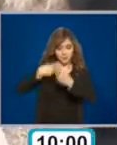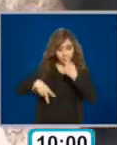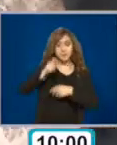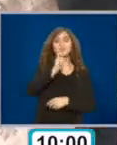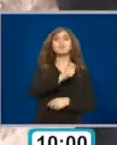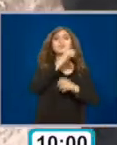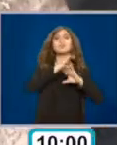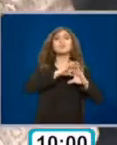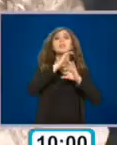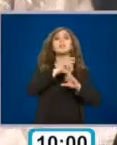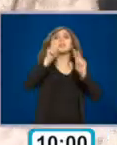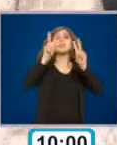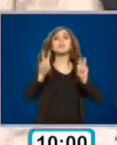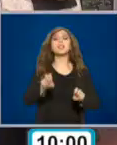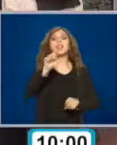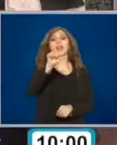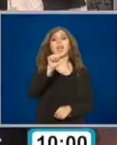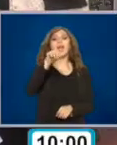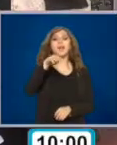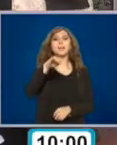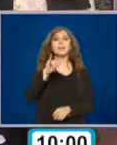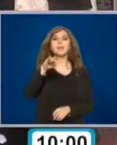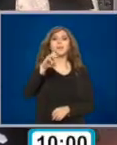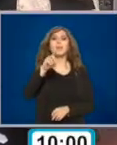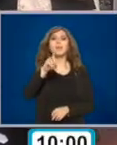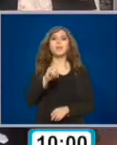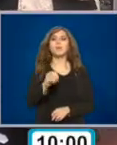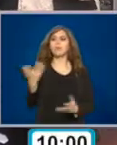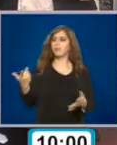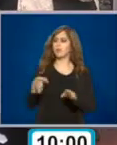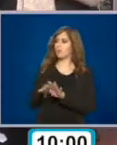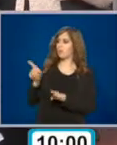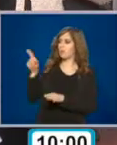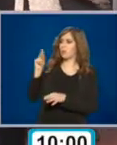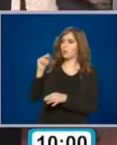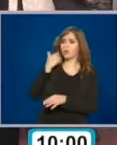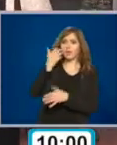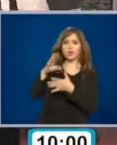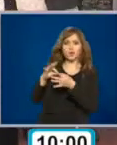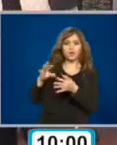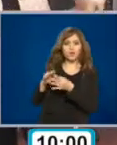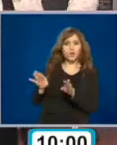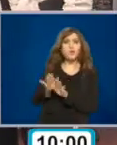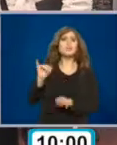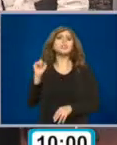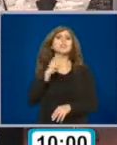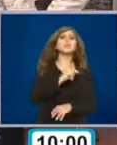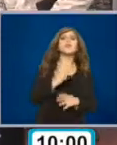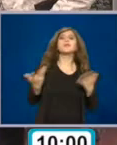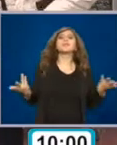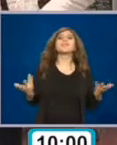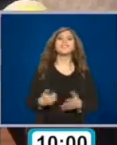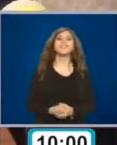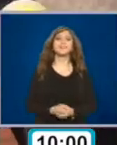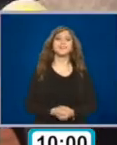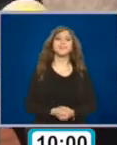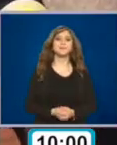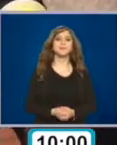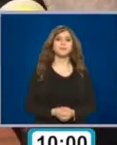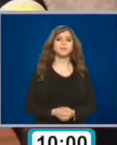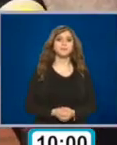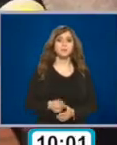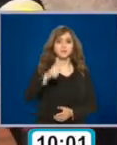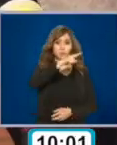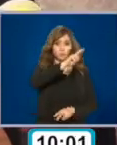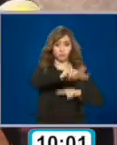Modo para toda la raza que nos está mirando. ¿Qué ibas a hablar, César? ¿Quién te entiende? ¿Hablo o no hablo, pues? No, pues tienes que hablar, ¿Qué ¿no? pues, chiquitito, pues. Oye, Tengo que hablar. acaban de estar